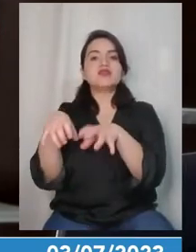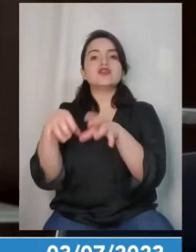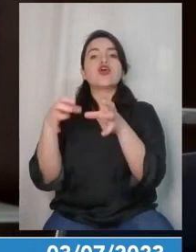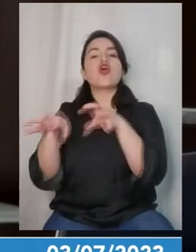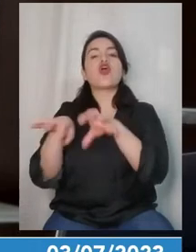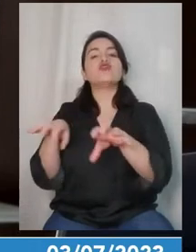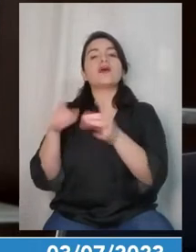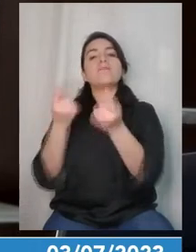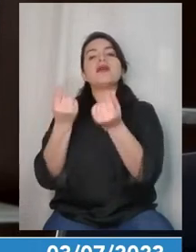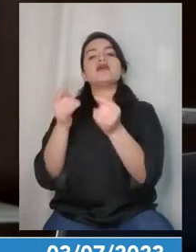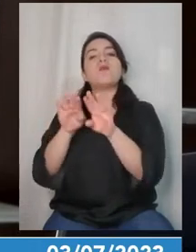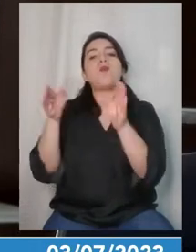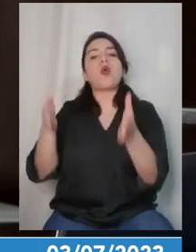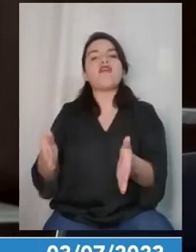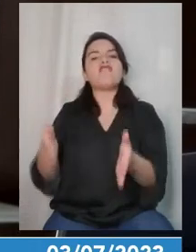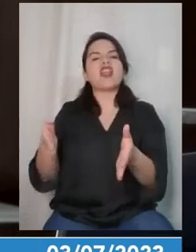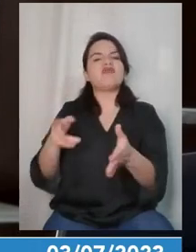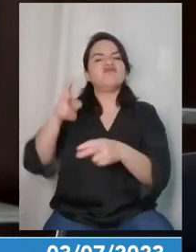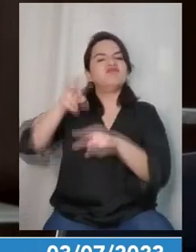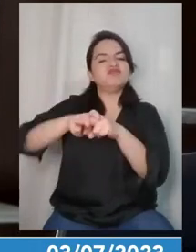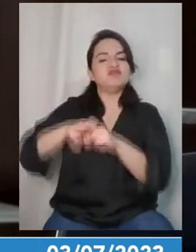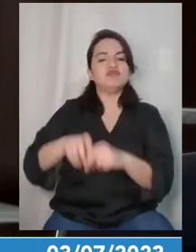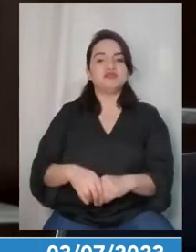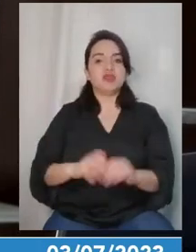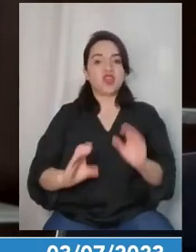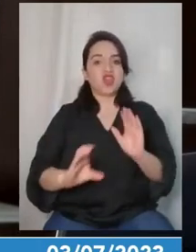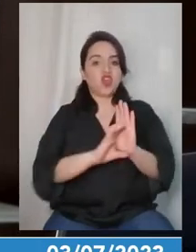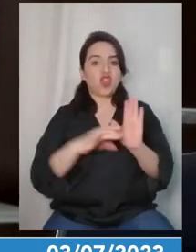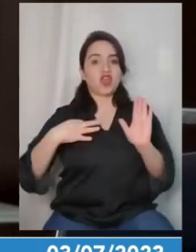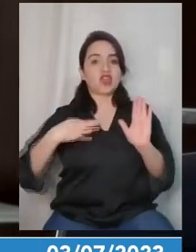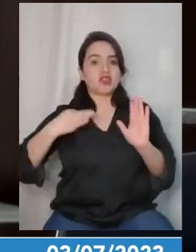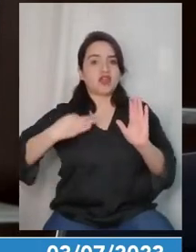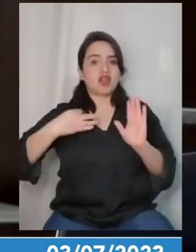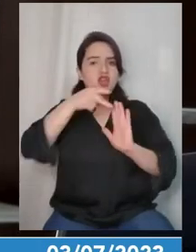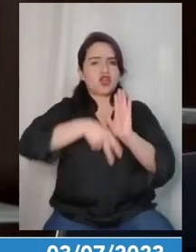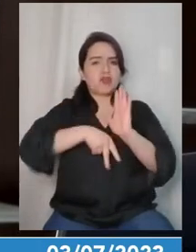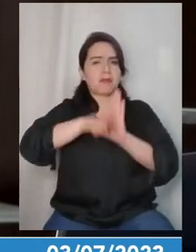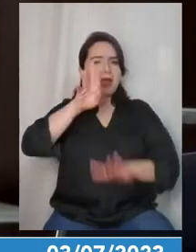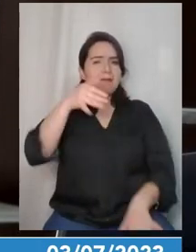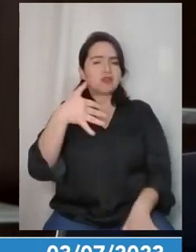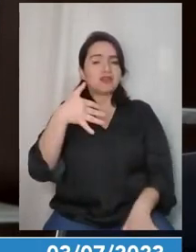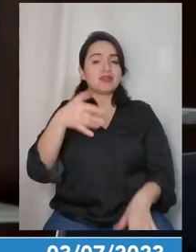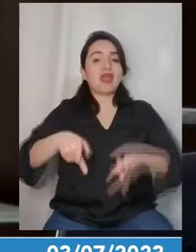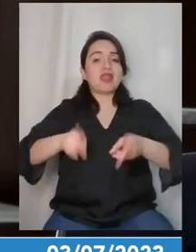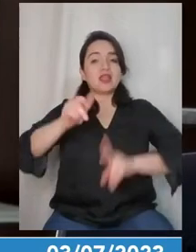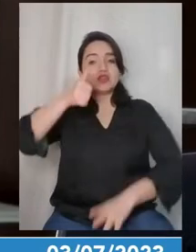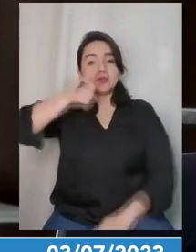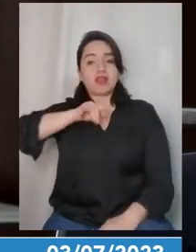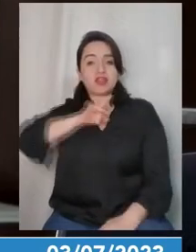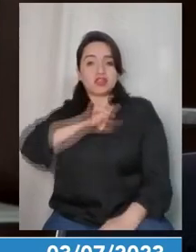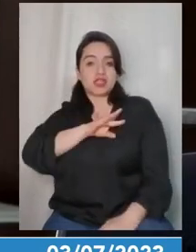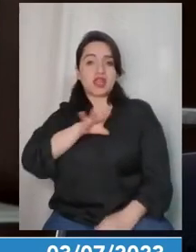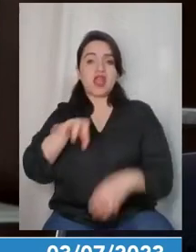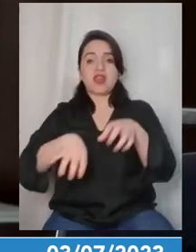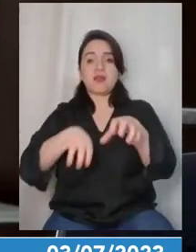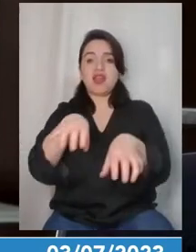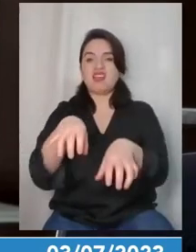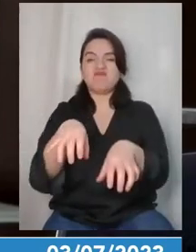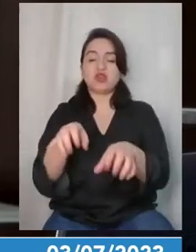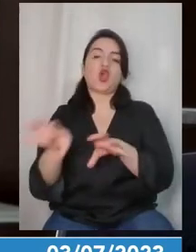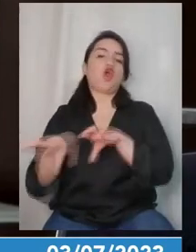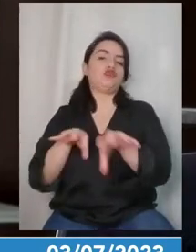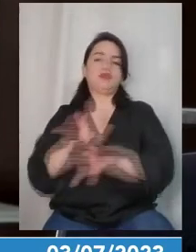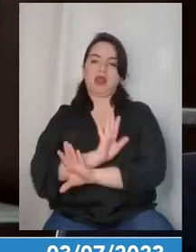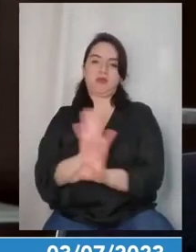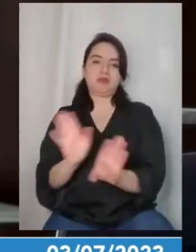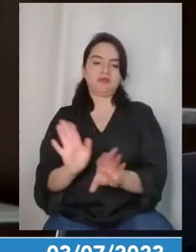a los ojos del Código Civil, la norma más importante del derecho privado en Chile, los animales son simplemente objetos, cosas, al igual como